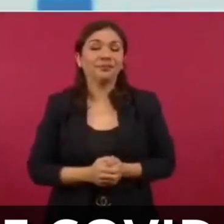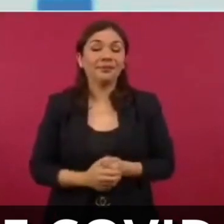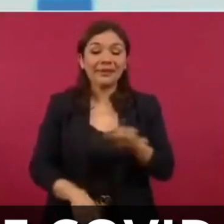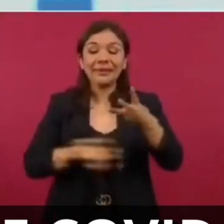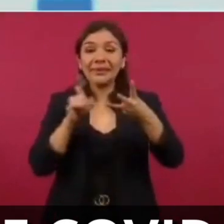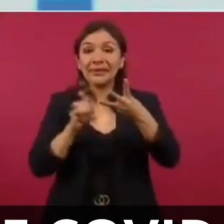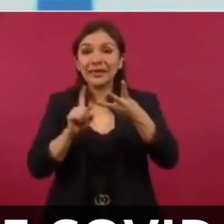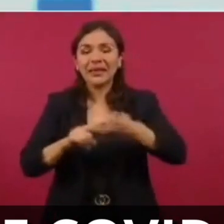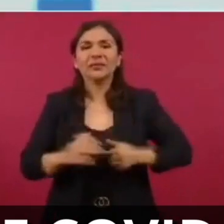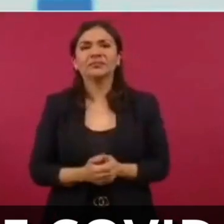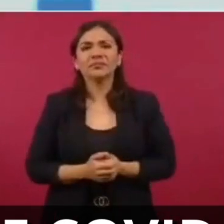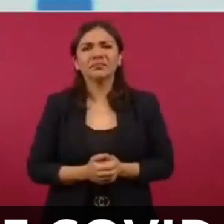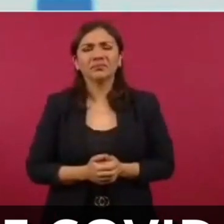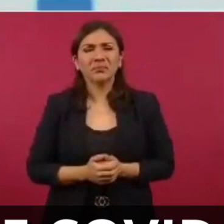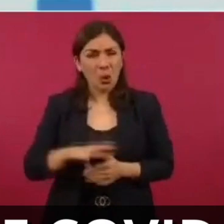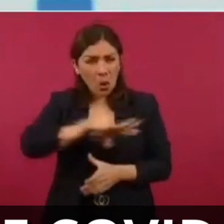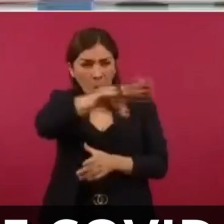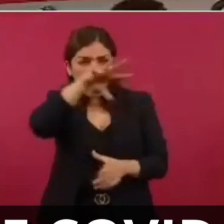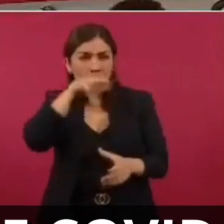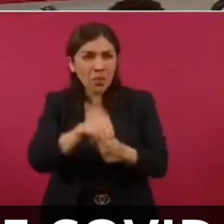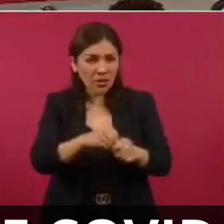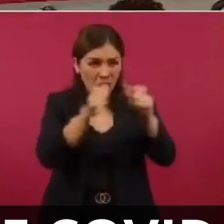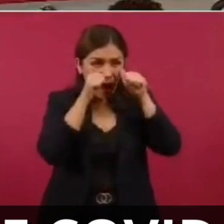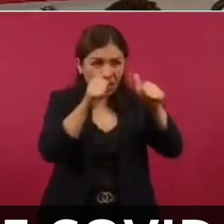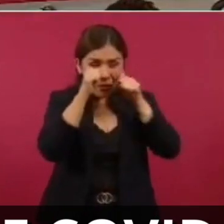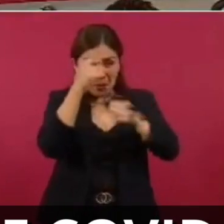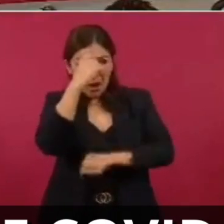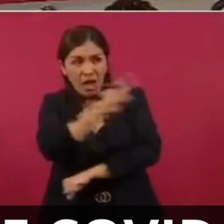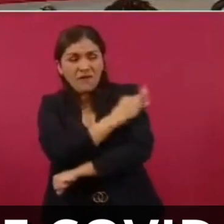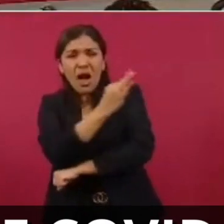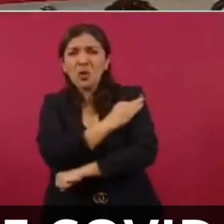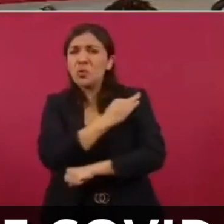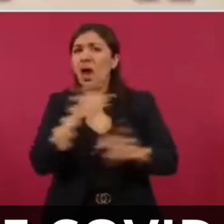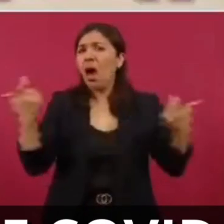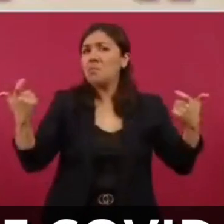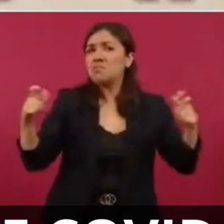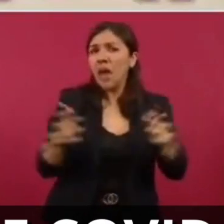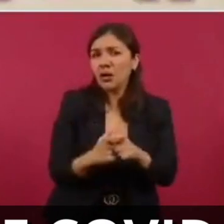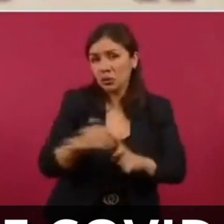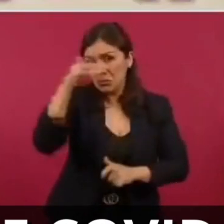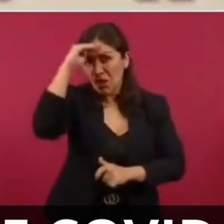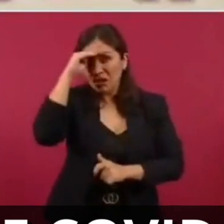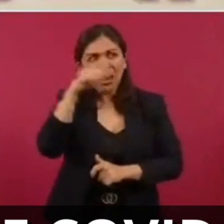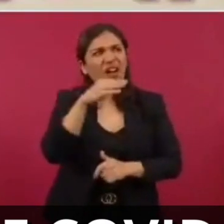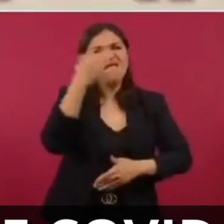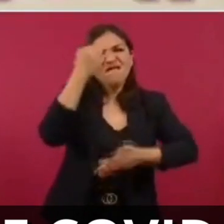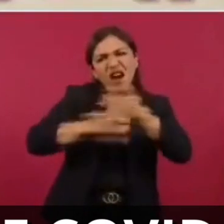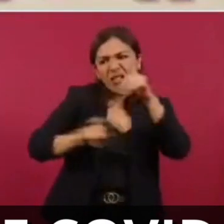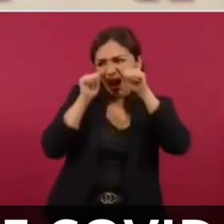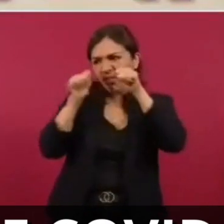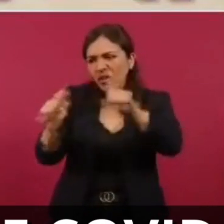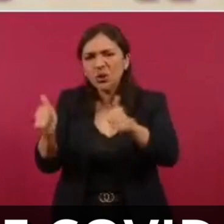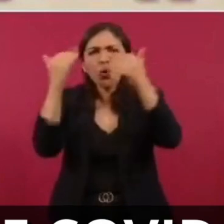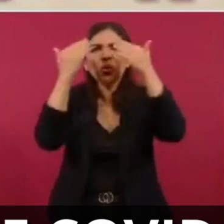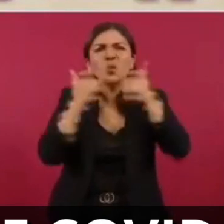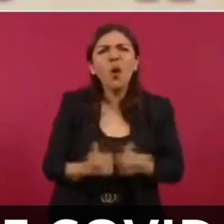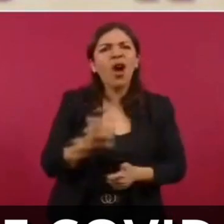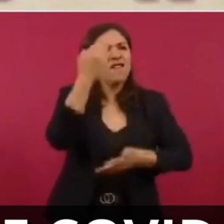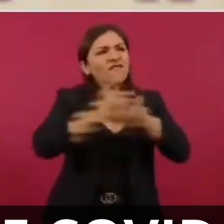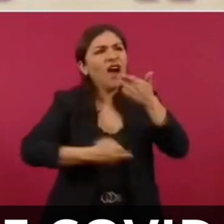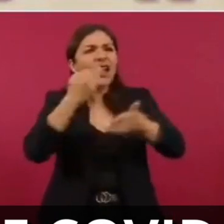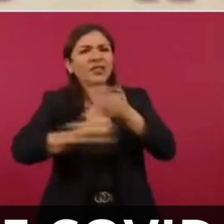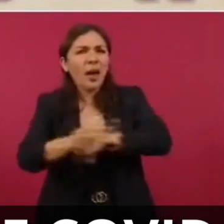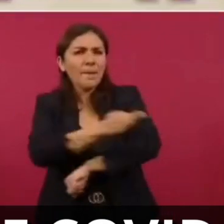vacunación y se invoca que hay desatención o devastación del programa de vacunación. Vean ustedes